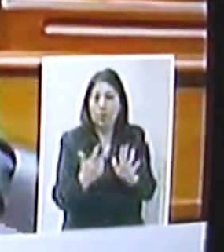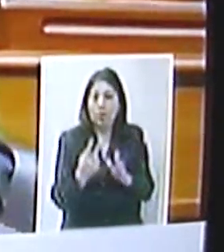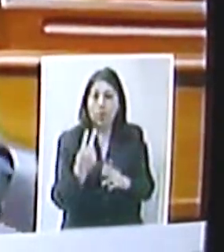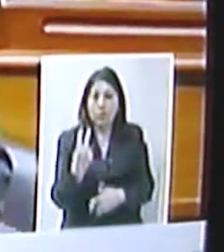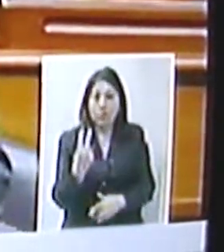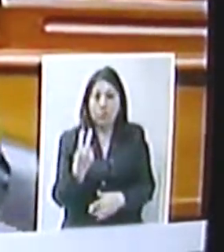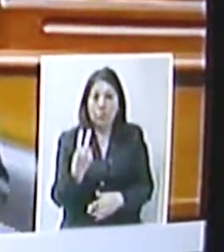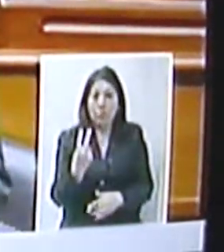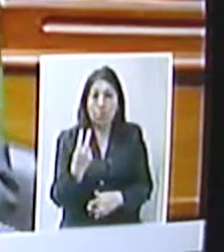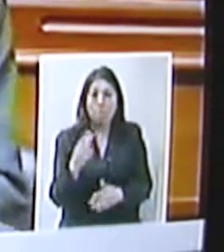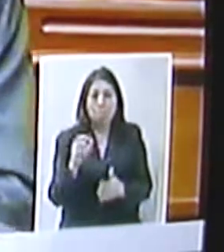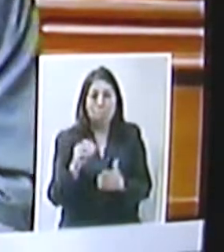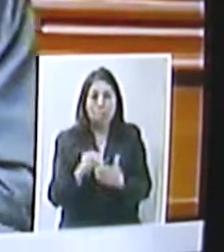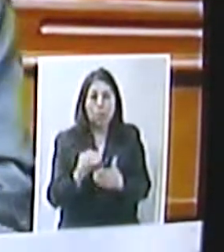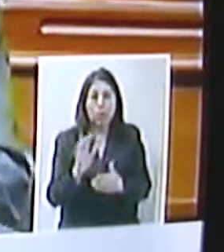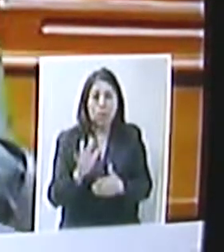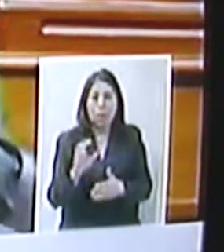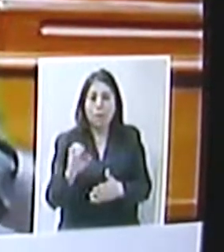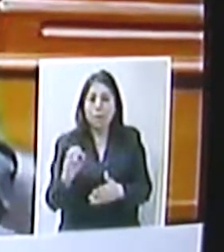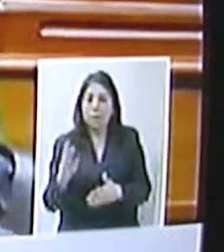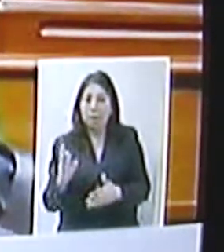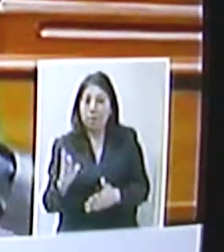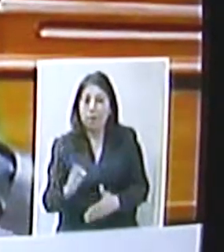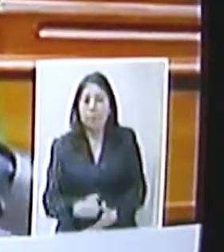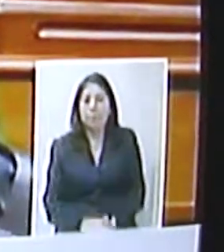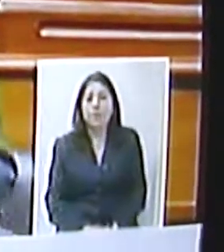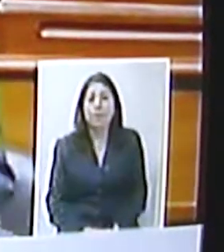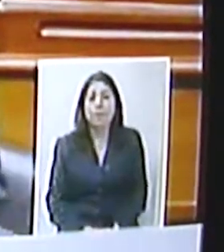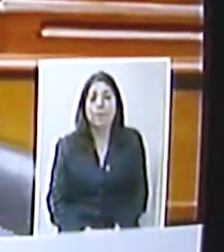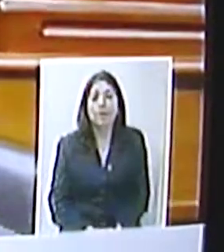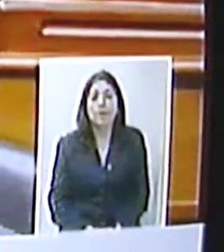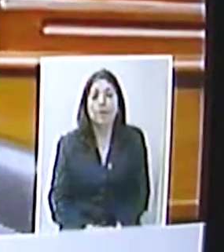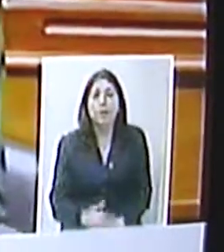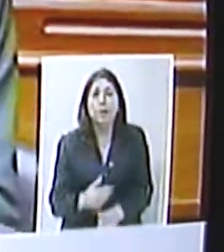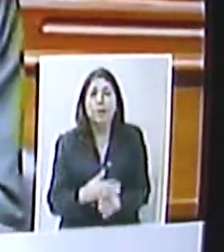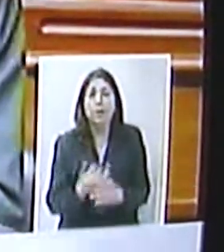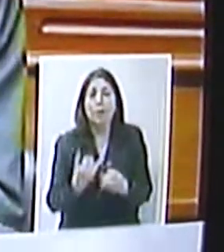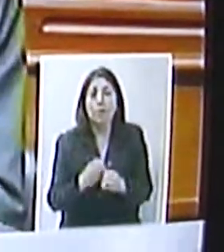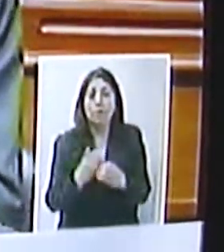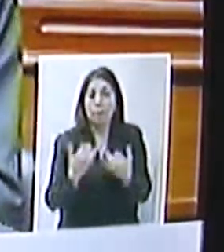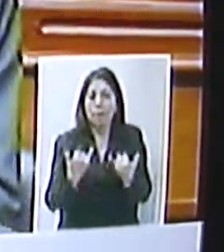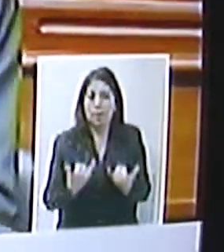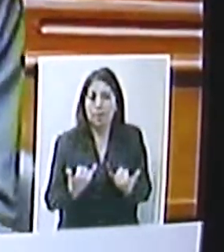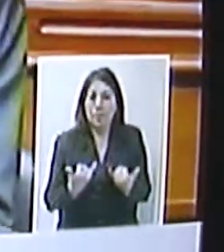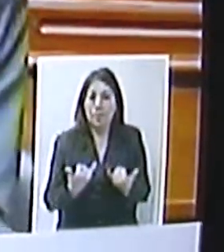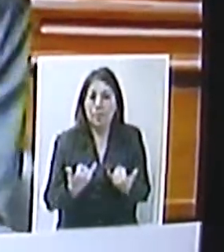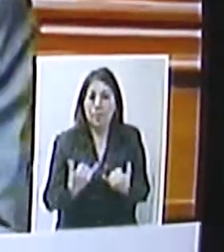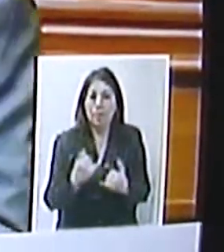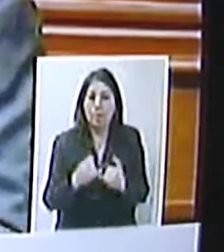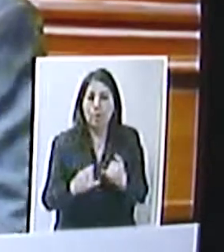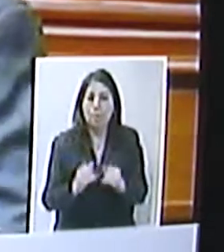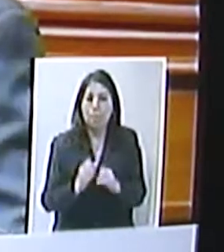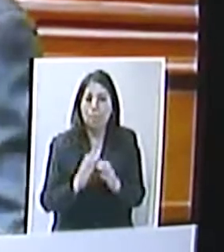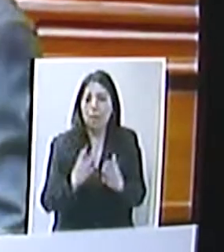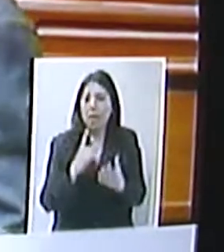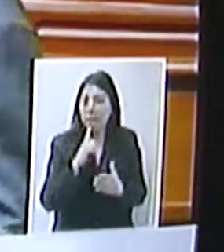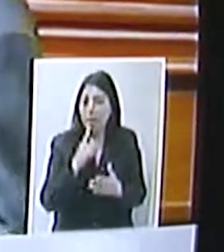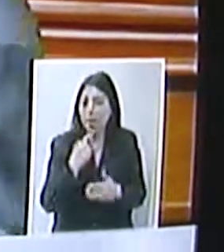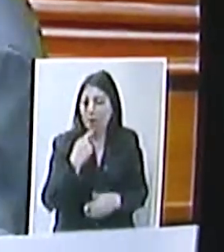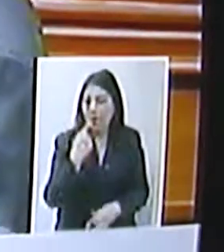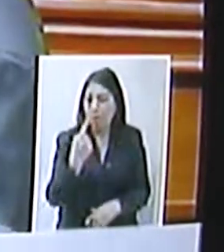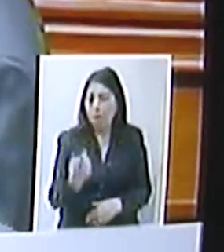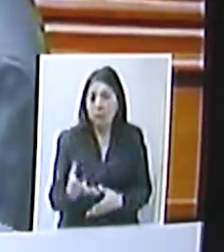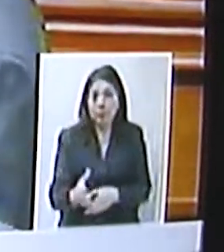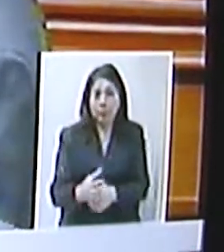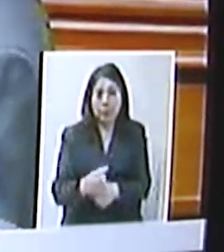esos 2.5 TCFs, y conforme el día de hoy y estos últimos días usted está anunciando